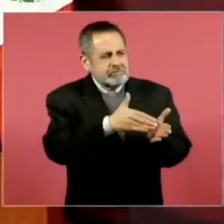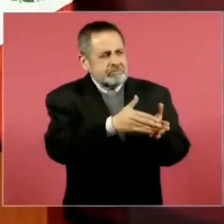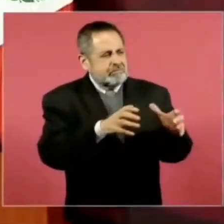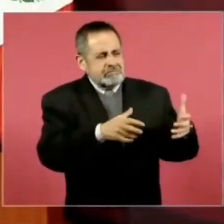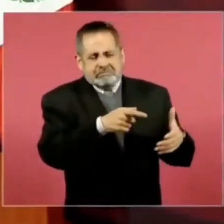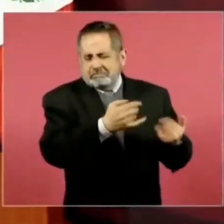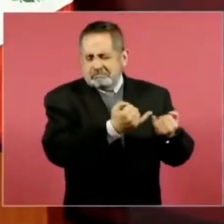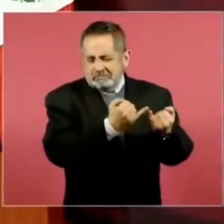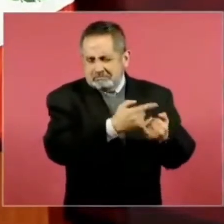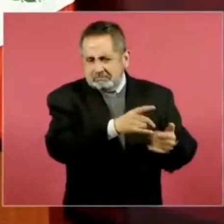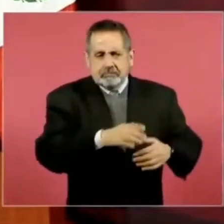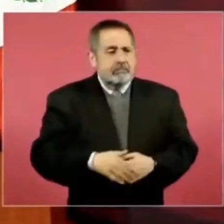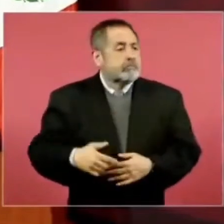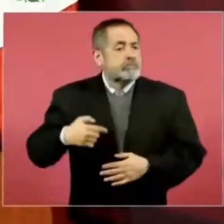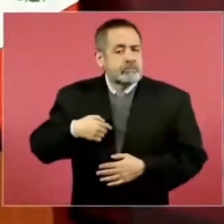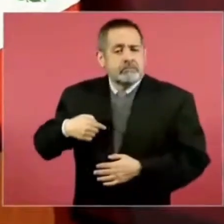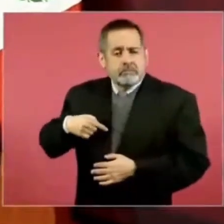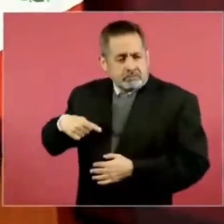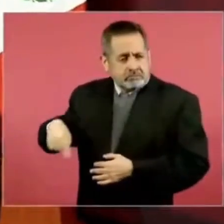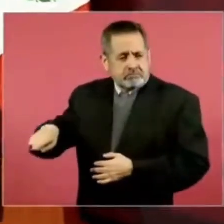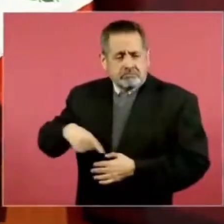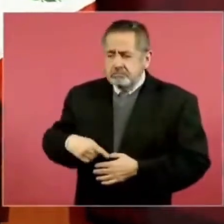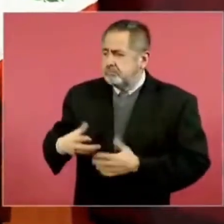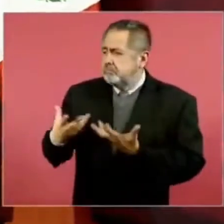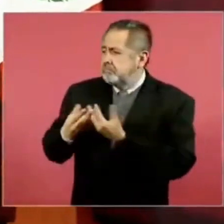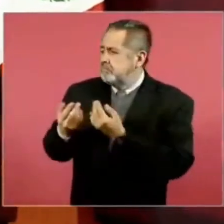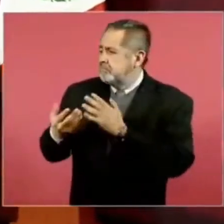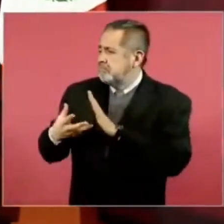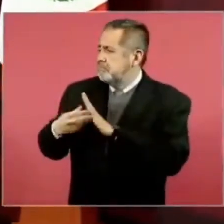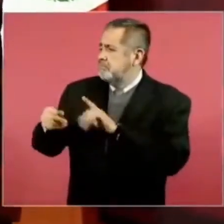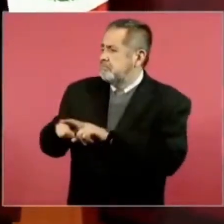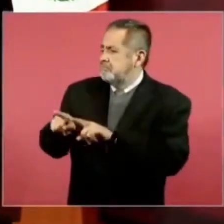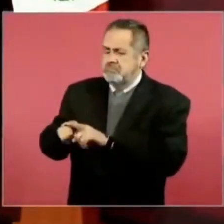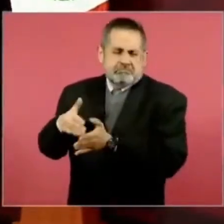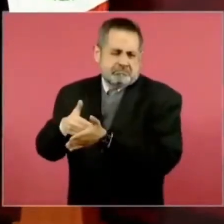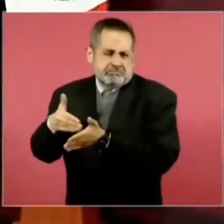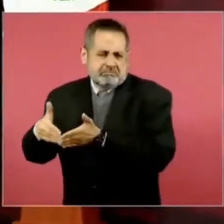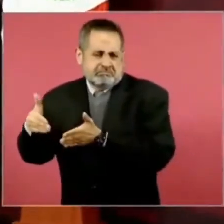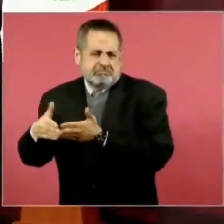pensando yo, hay también millones.